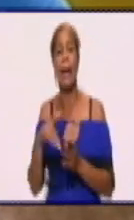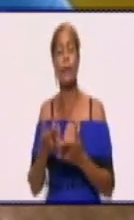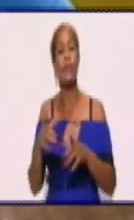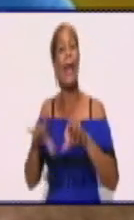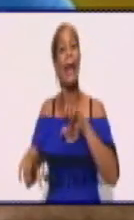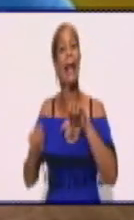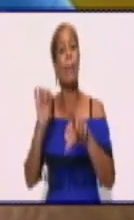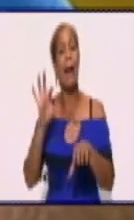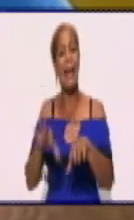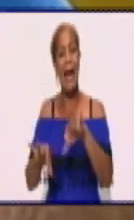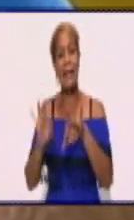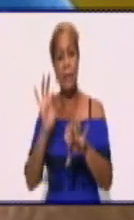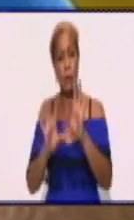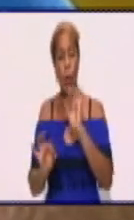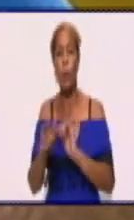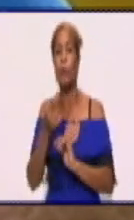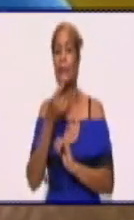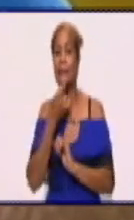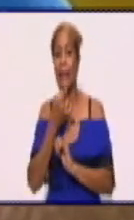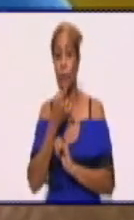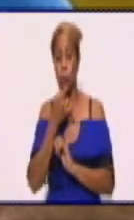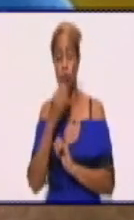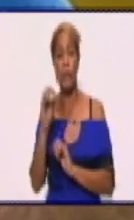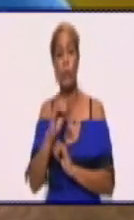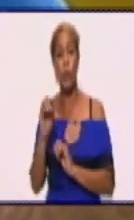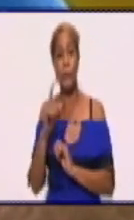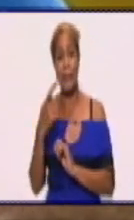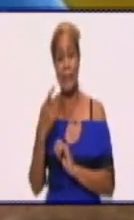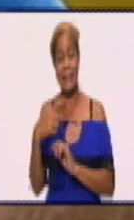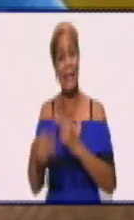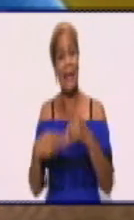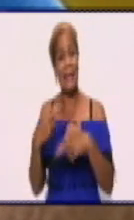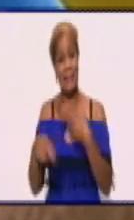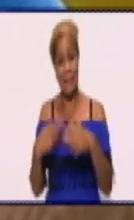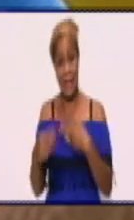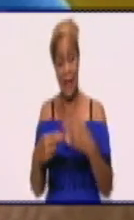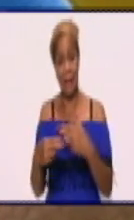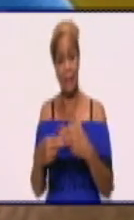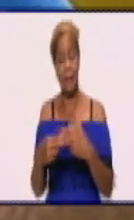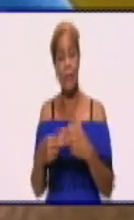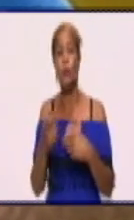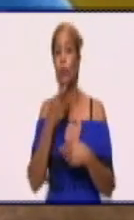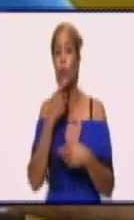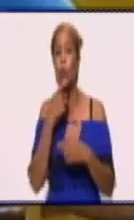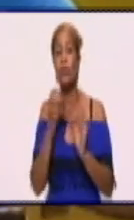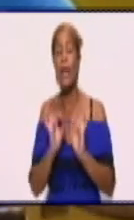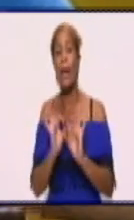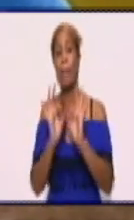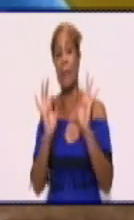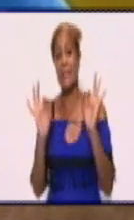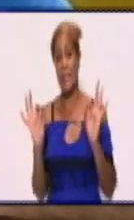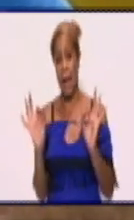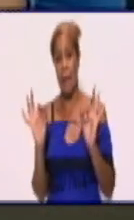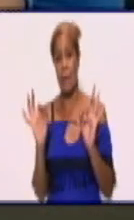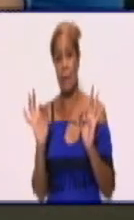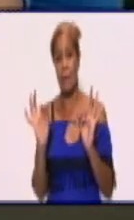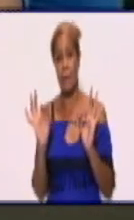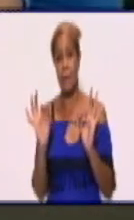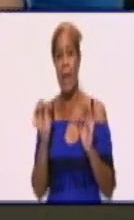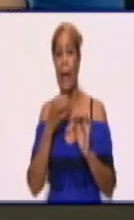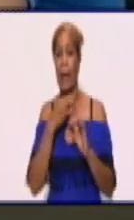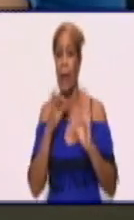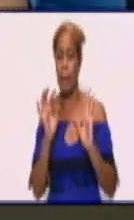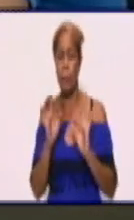Dulce, en el que tradicionalmente se comercializaba repostería especializada, como por ejemplo la